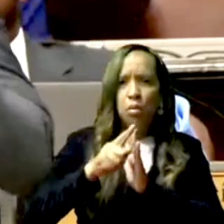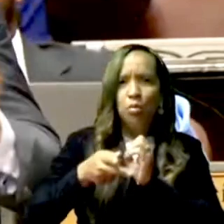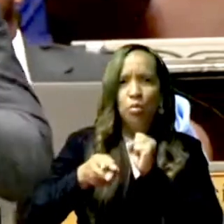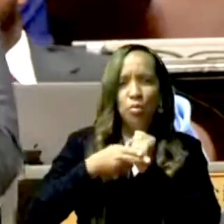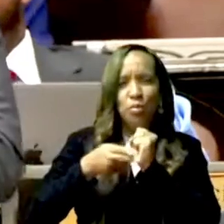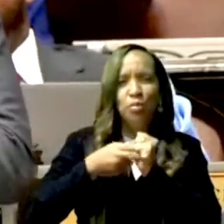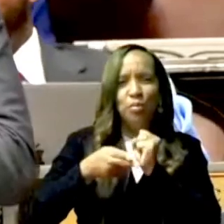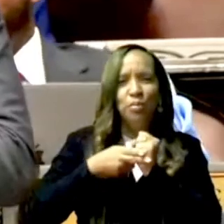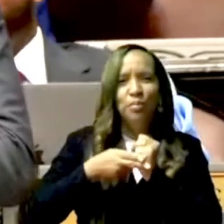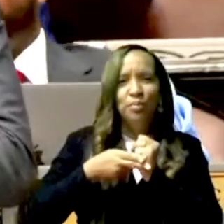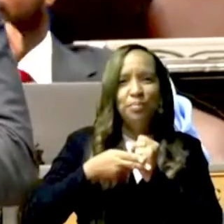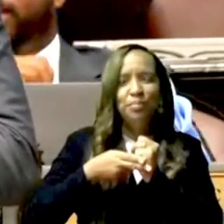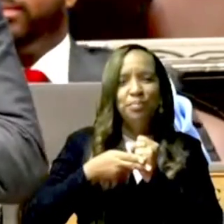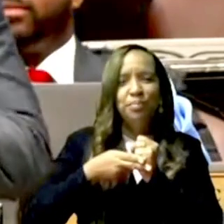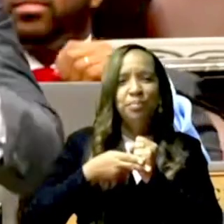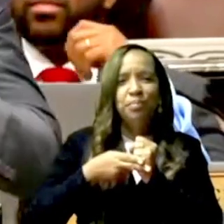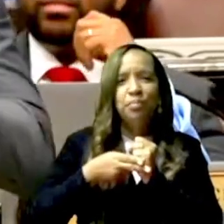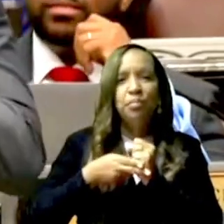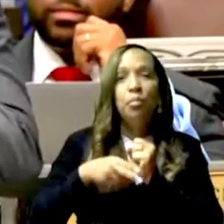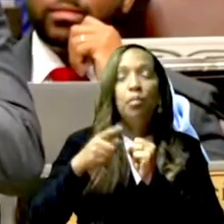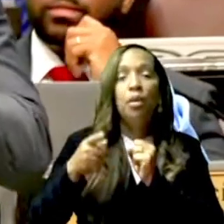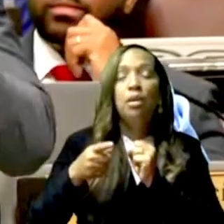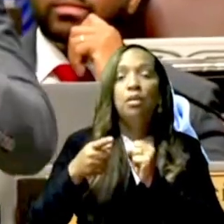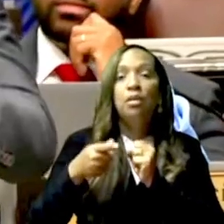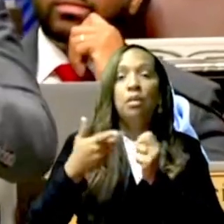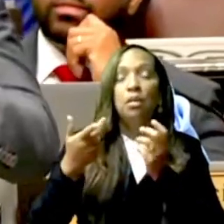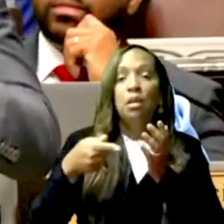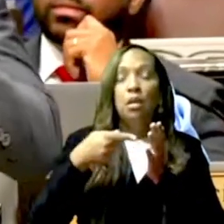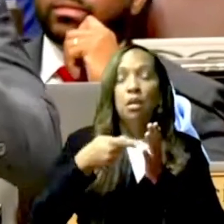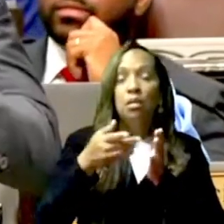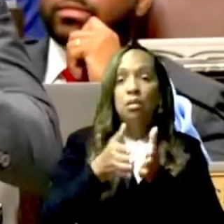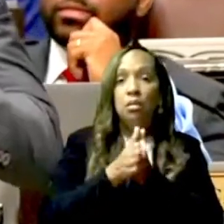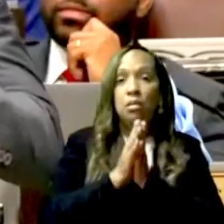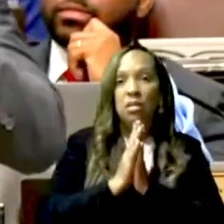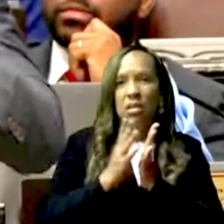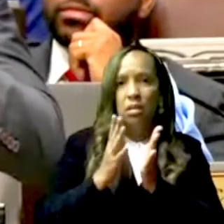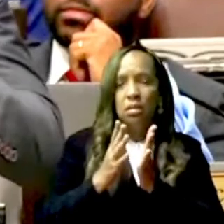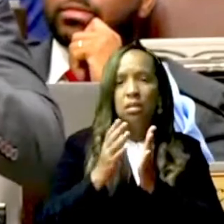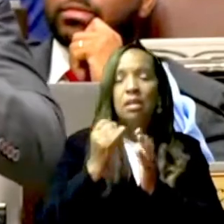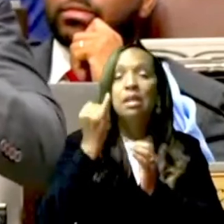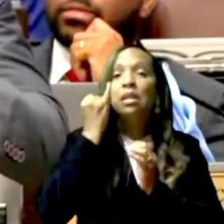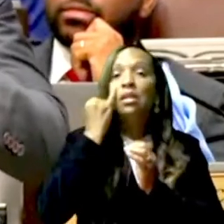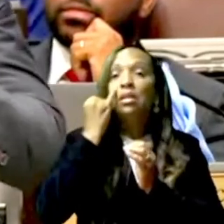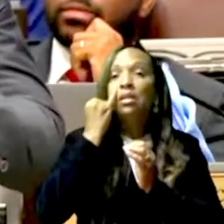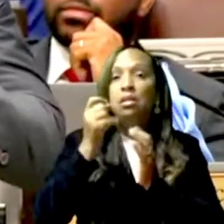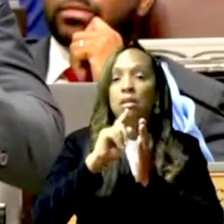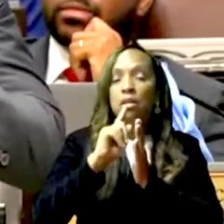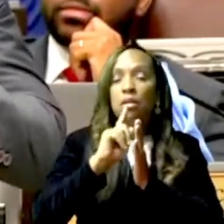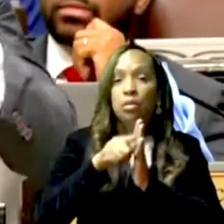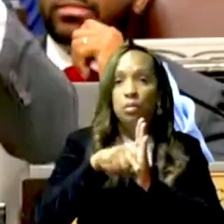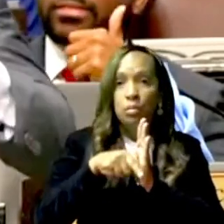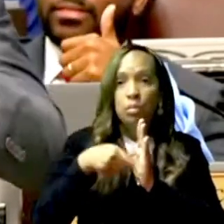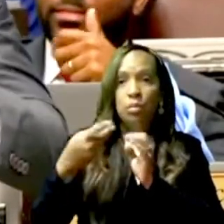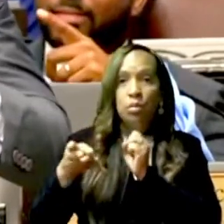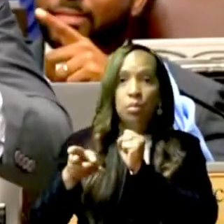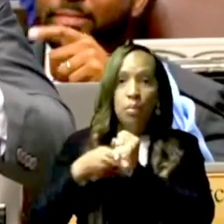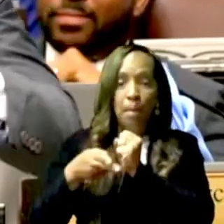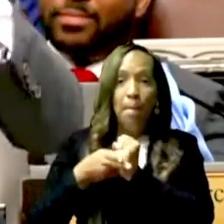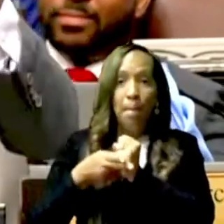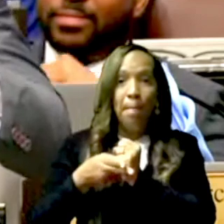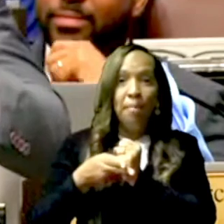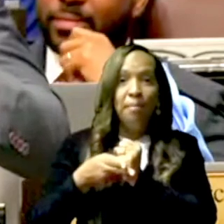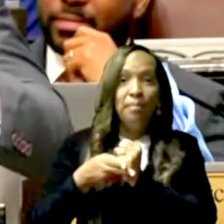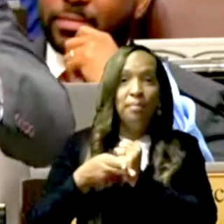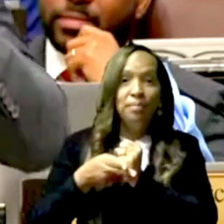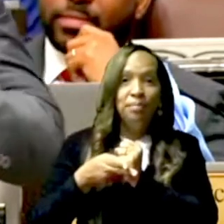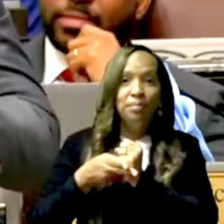consumidor los minutos no consumidos, y que entonces muchas veces cuando te cortan el servicio, entonces corre el